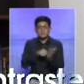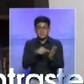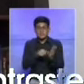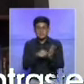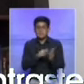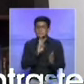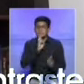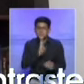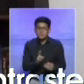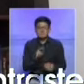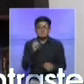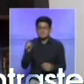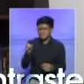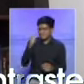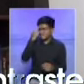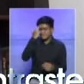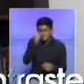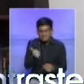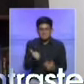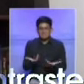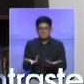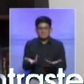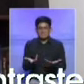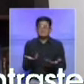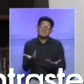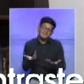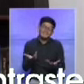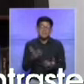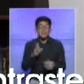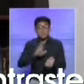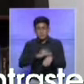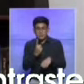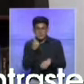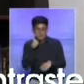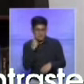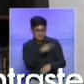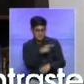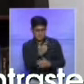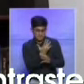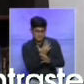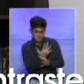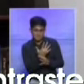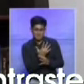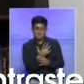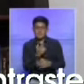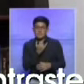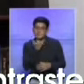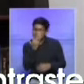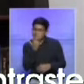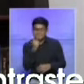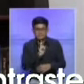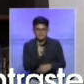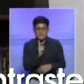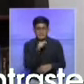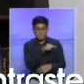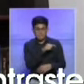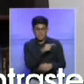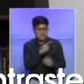sentencia en lo que fue materia de impugnación, porque contrariamente a lo expuesto por el ciudadano recurrente, la